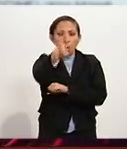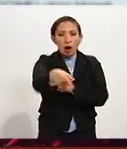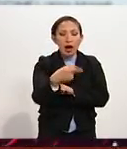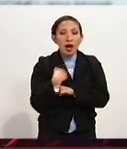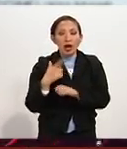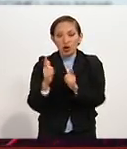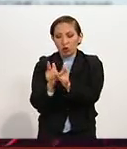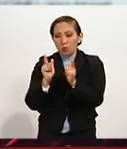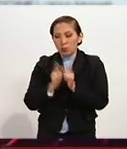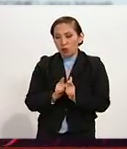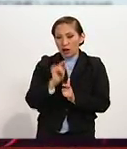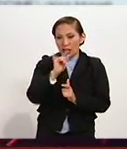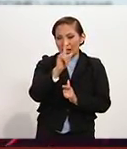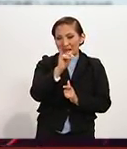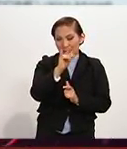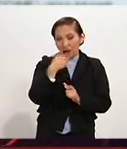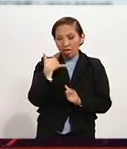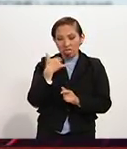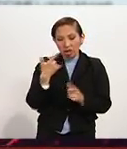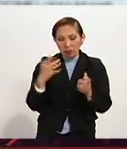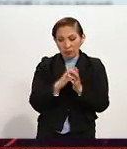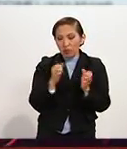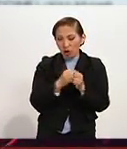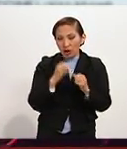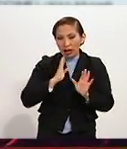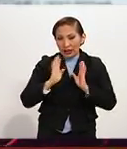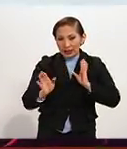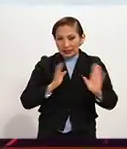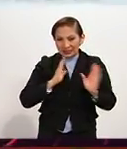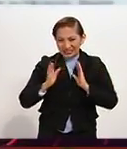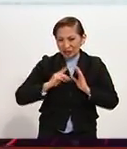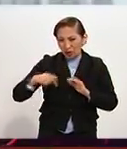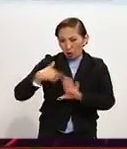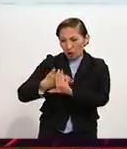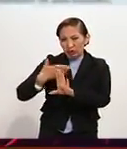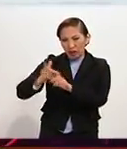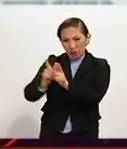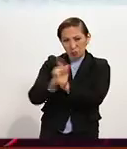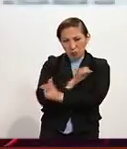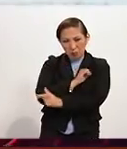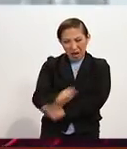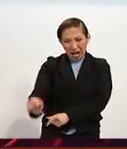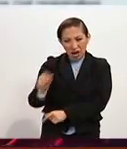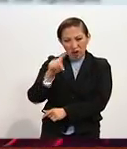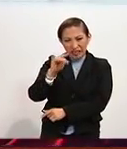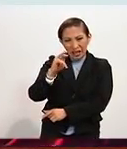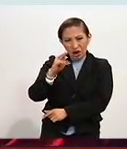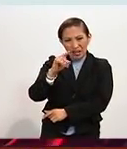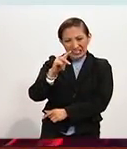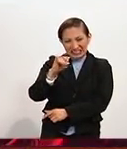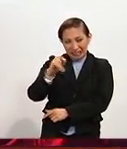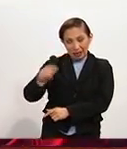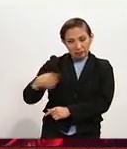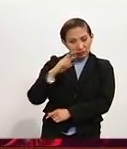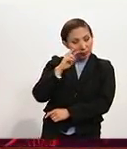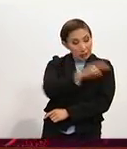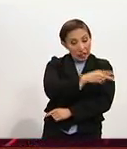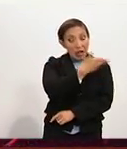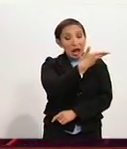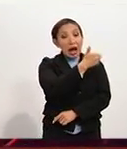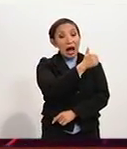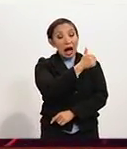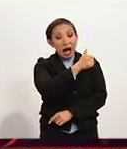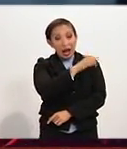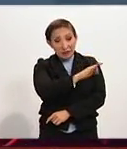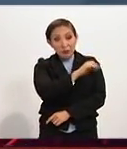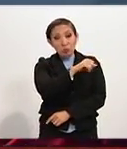agrupación libanesa, que lucha junto al ejército sirio contra los grupos terroristas, destacó el papel de Haj